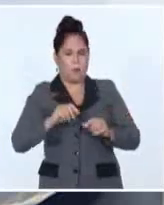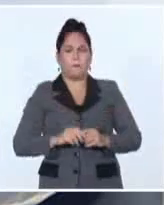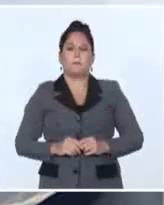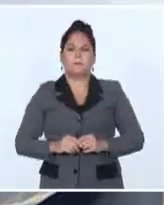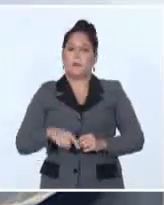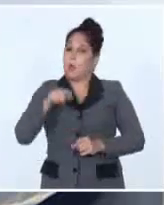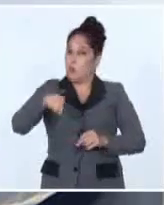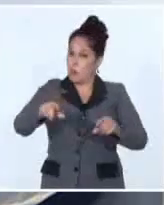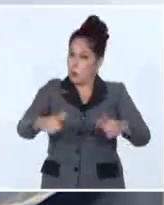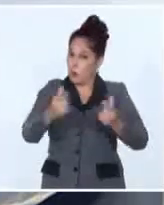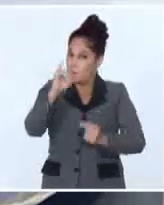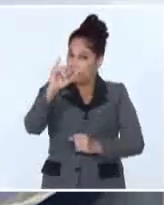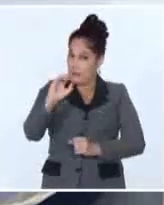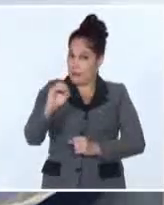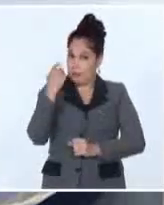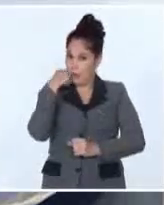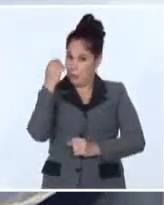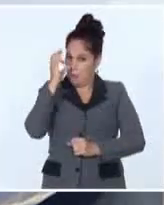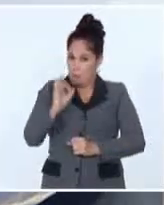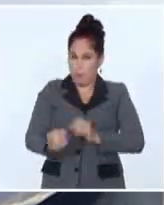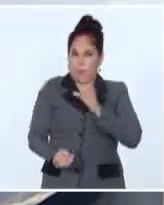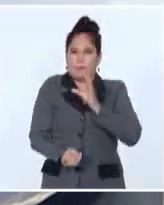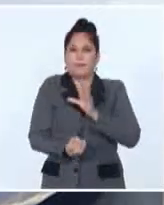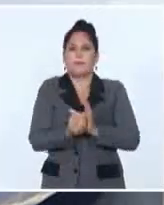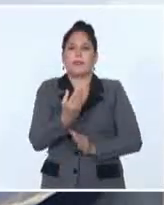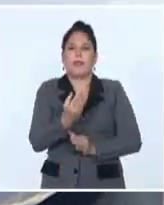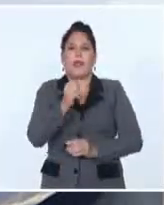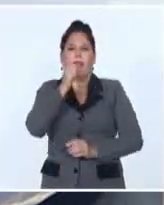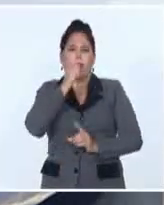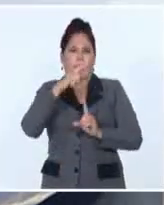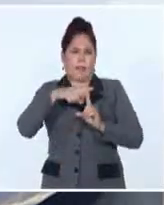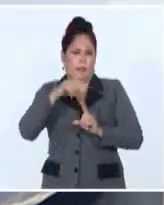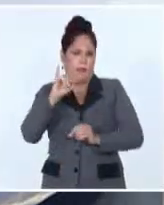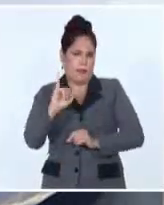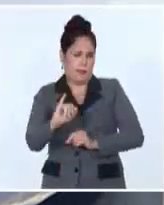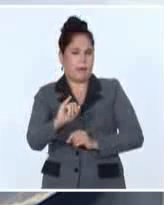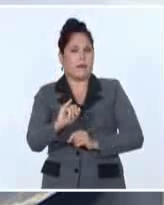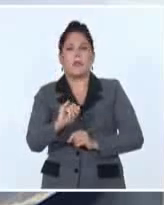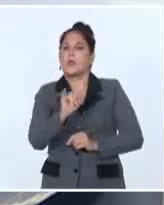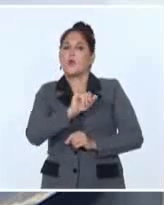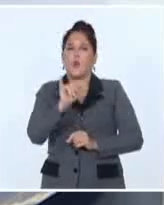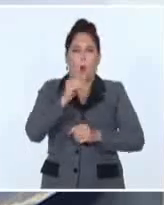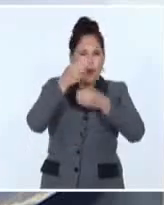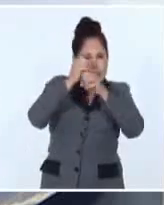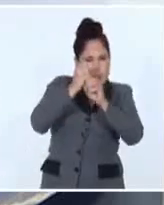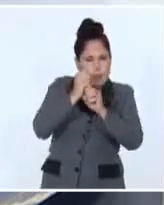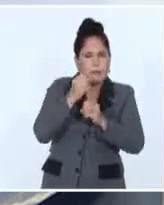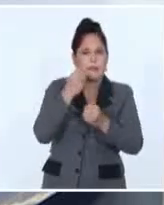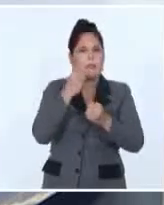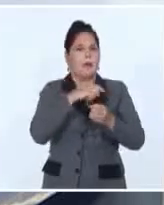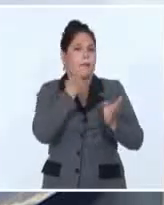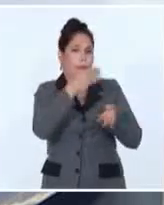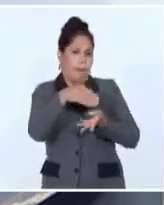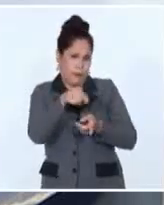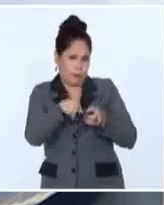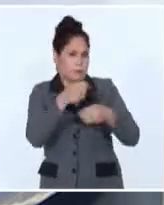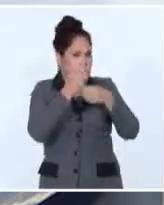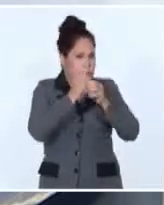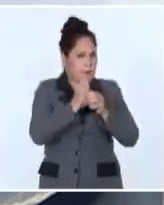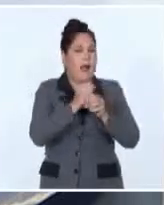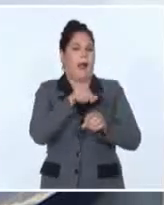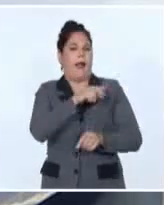Hoy se cumplen 60 años de la creación de la criminalística revolucionaria cubana. En el teatro de la Dirección General